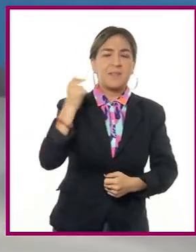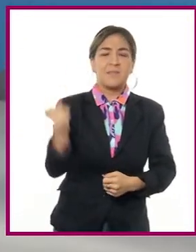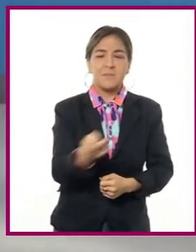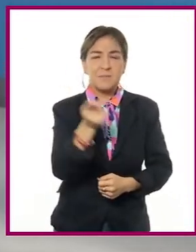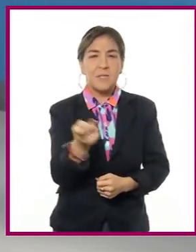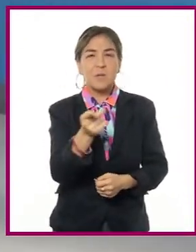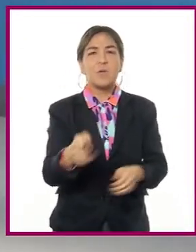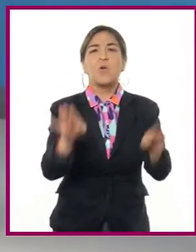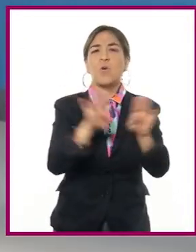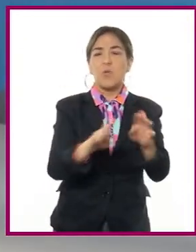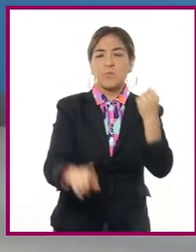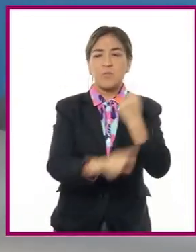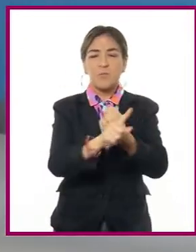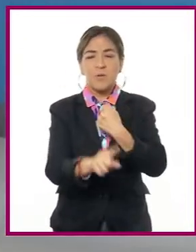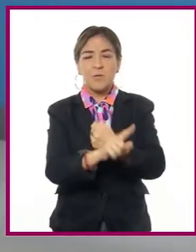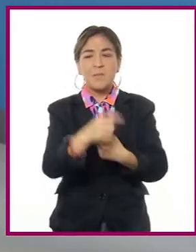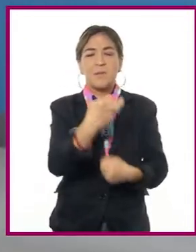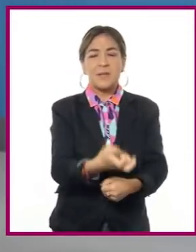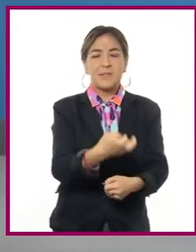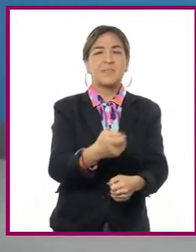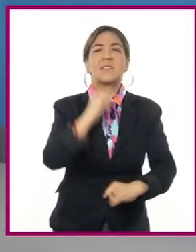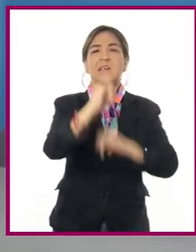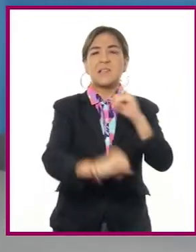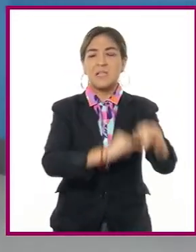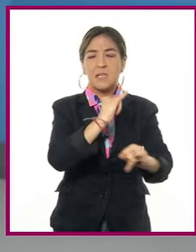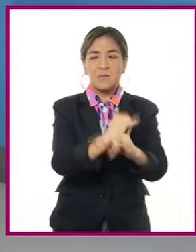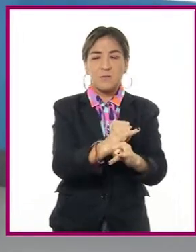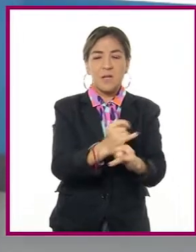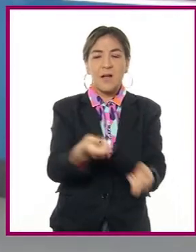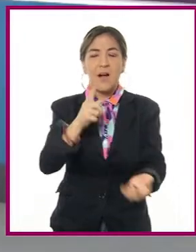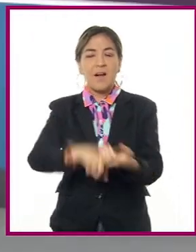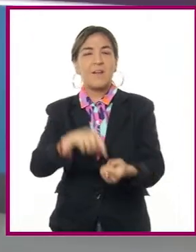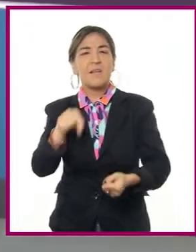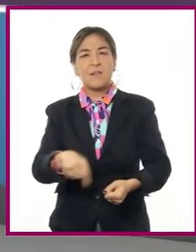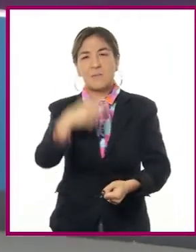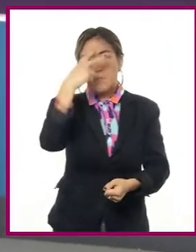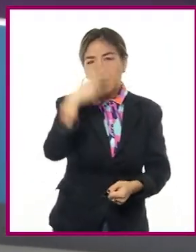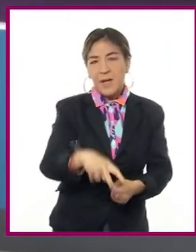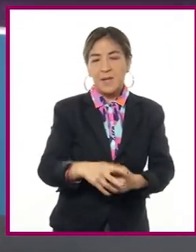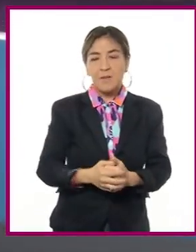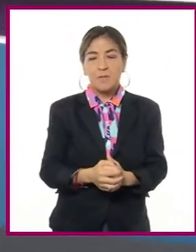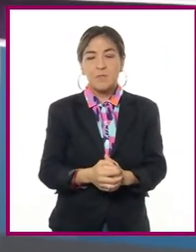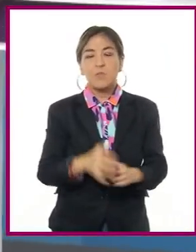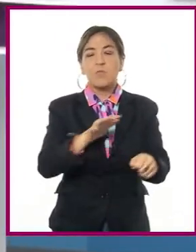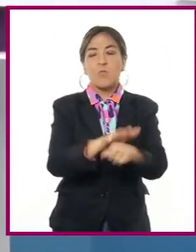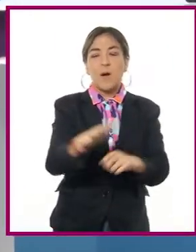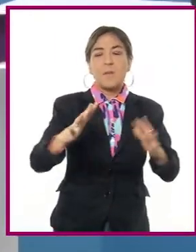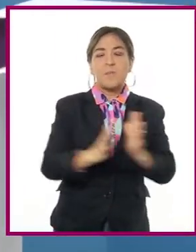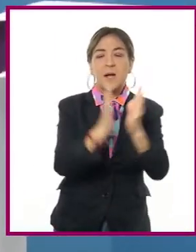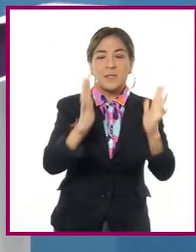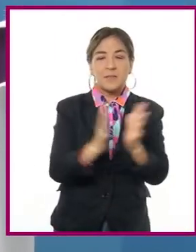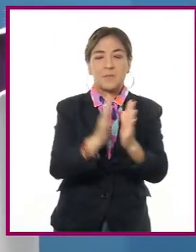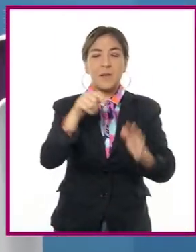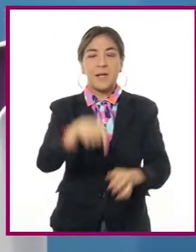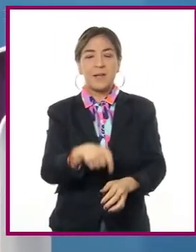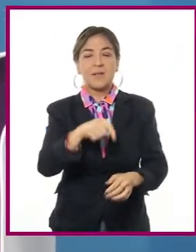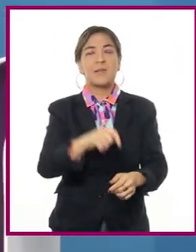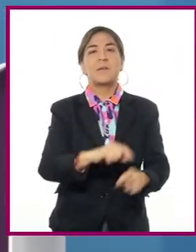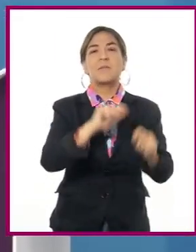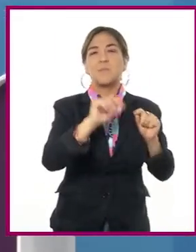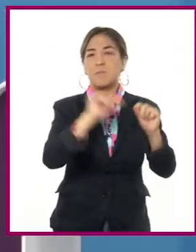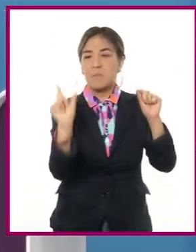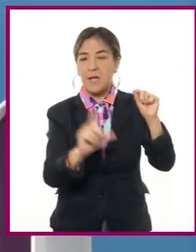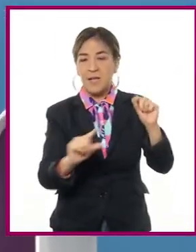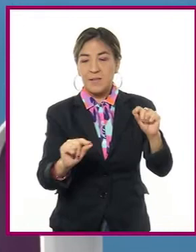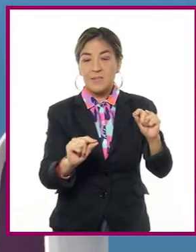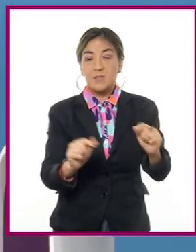se relacionaron los sucesos internacionales con lo que ocurría en México? ¿Qué participación tuvo nuestro país en las dos